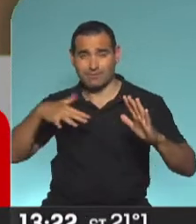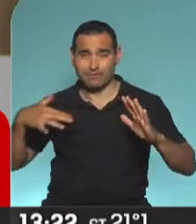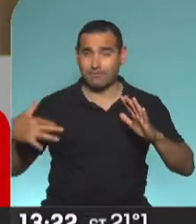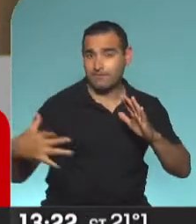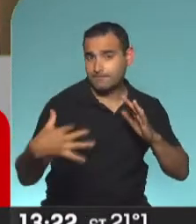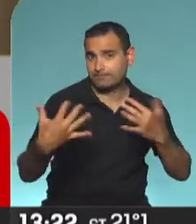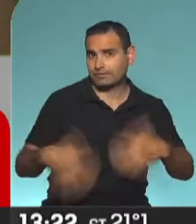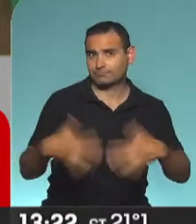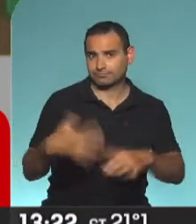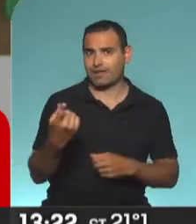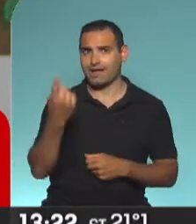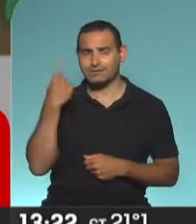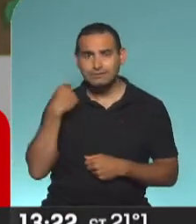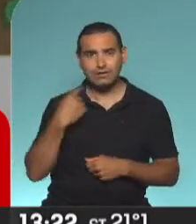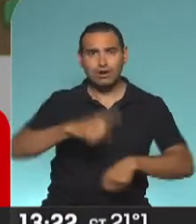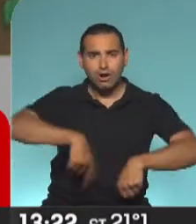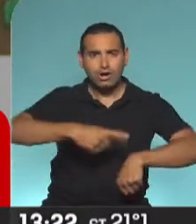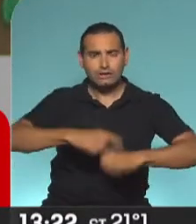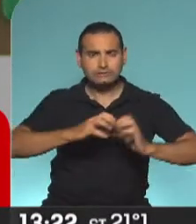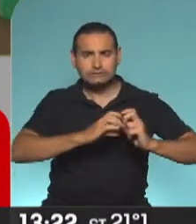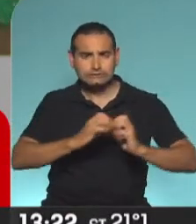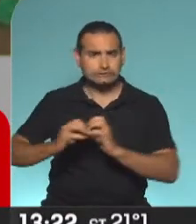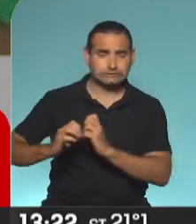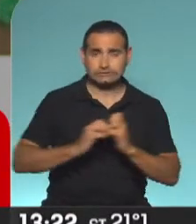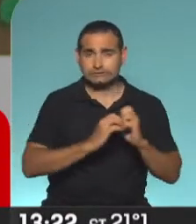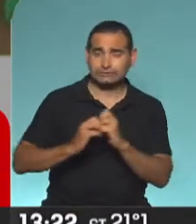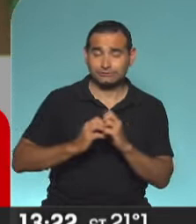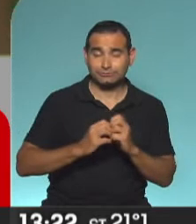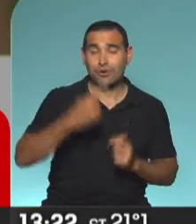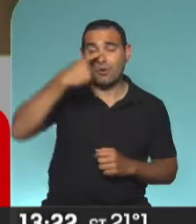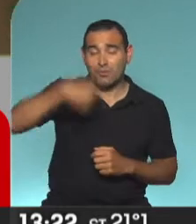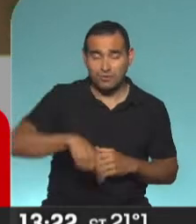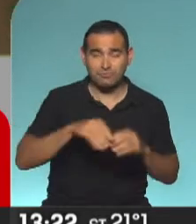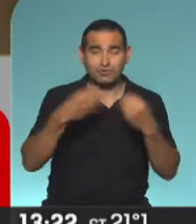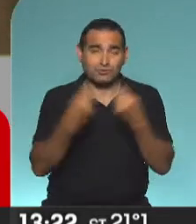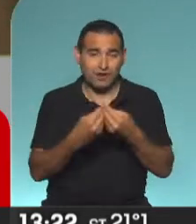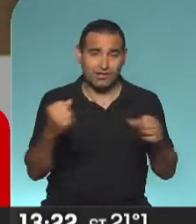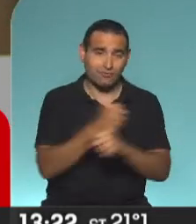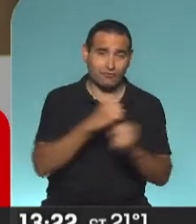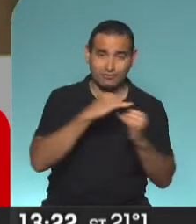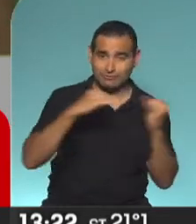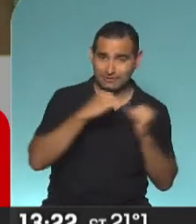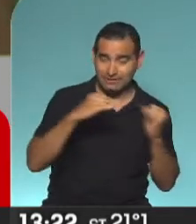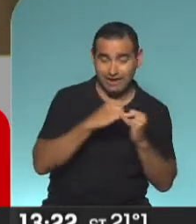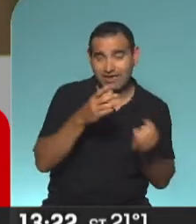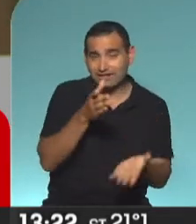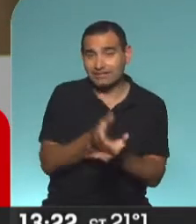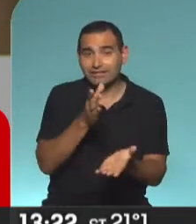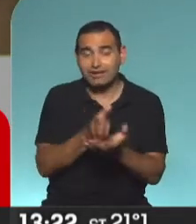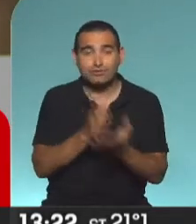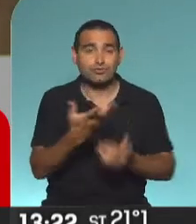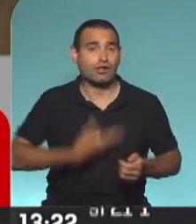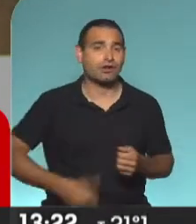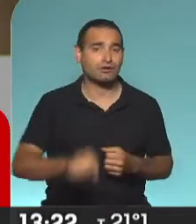viviendo desde ayer en estas largas horas de debate que finalmente terminan con esta media sanción sobre el derecho a la